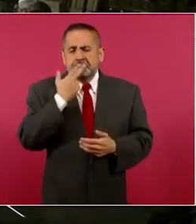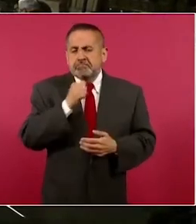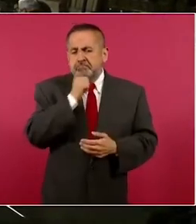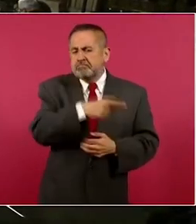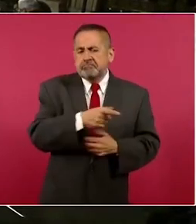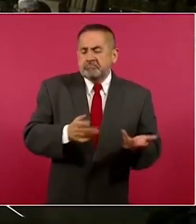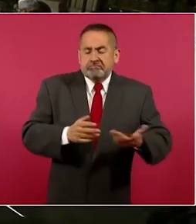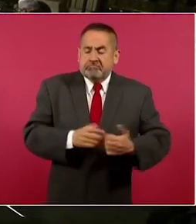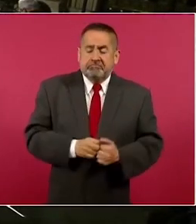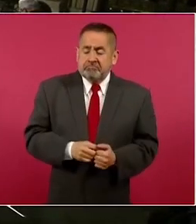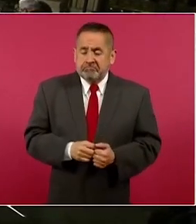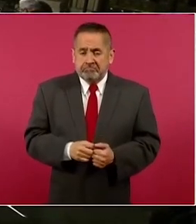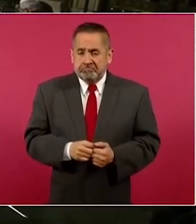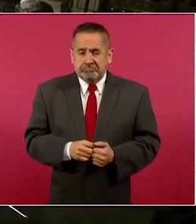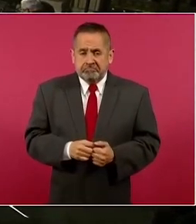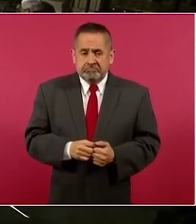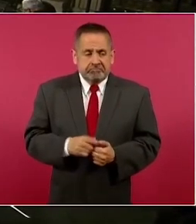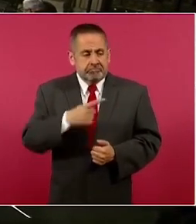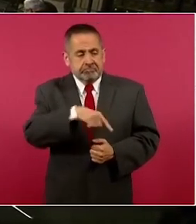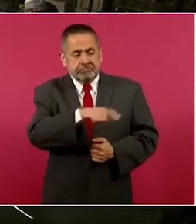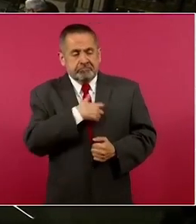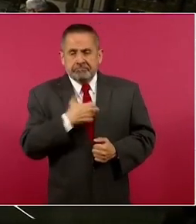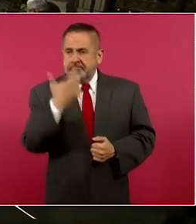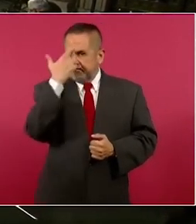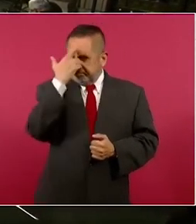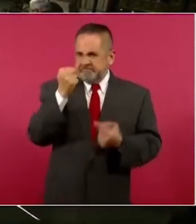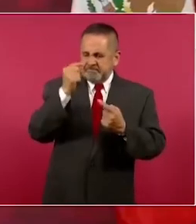no tienen razones